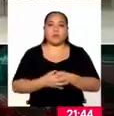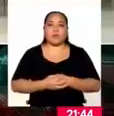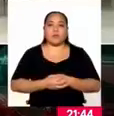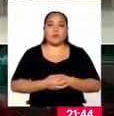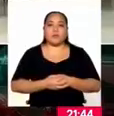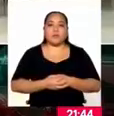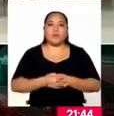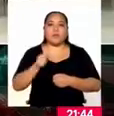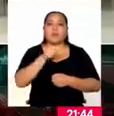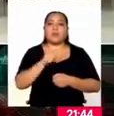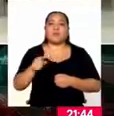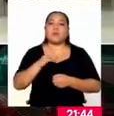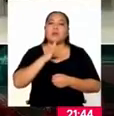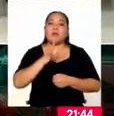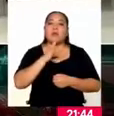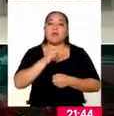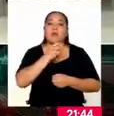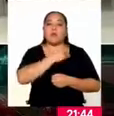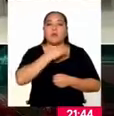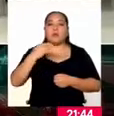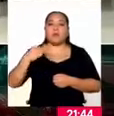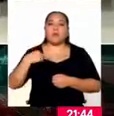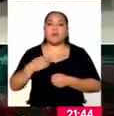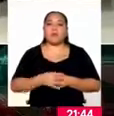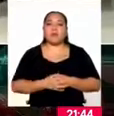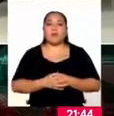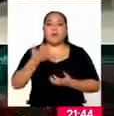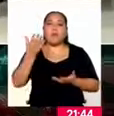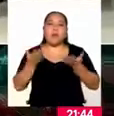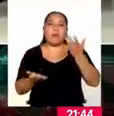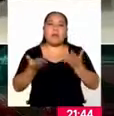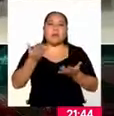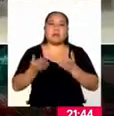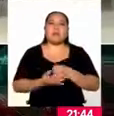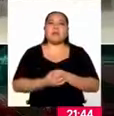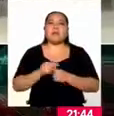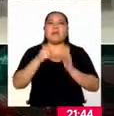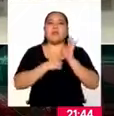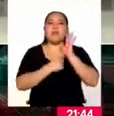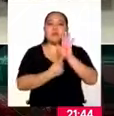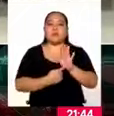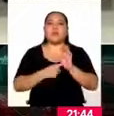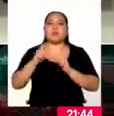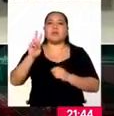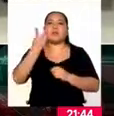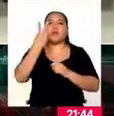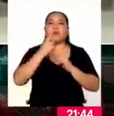Muy bien, ha sido el pronunciamiento entonces de los ministros haciendo un balance de lo que ha sido la jornada,